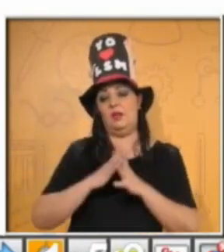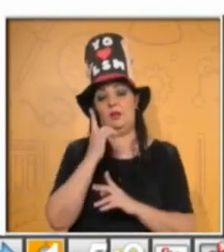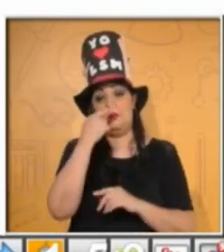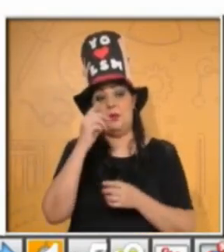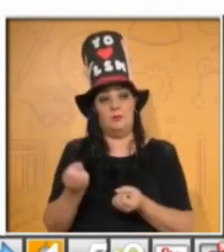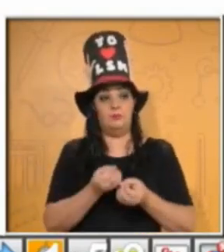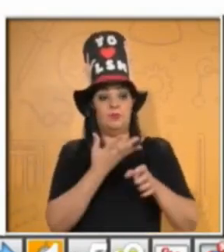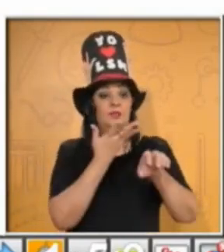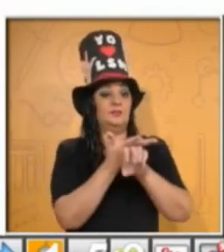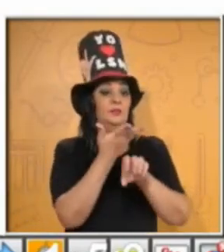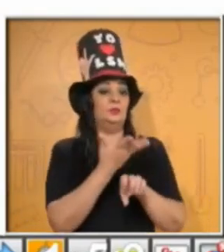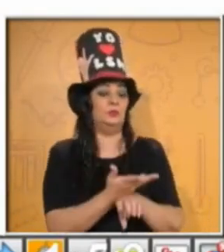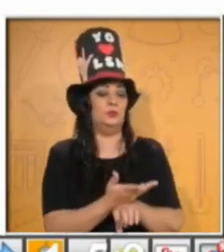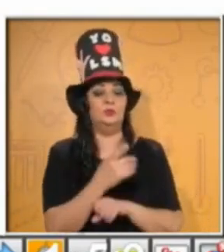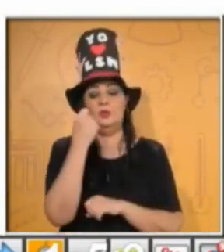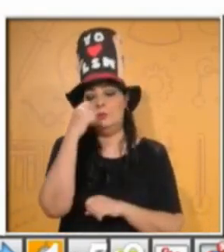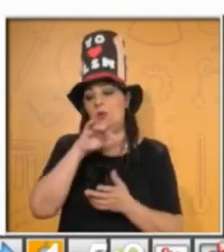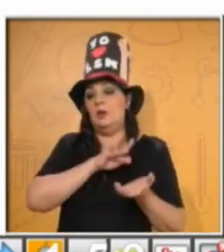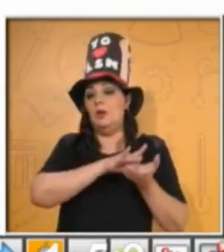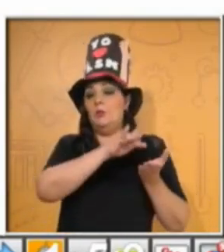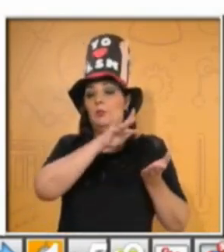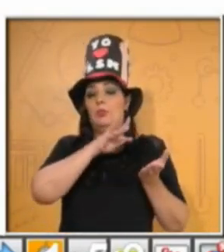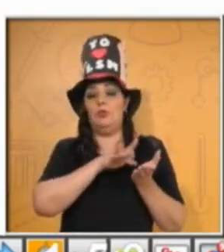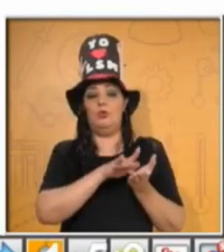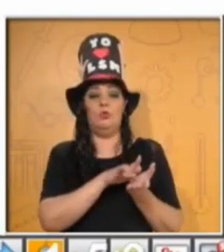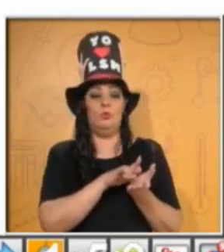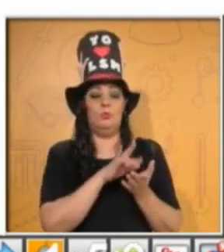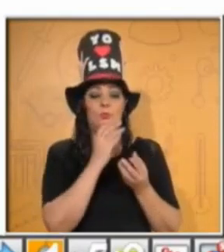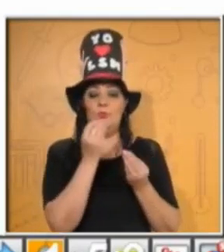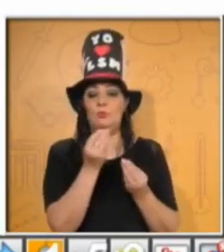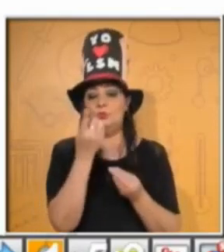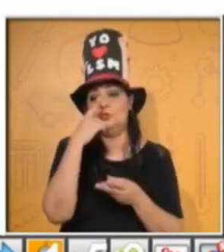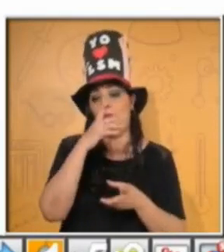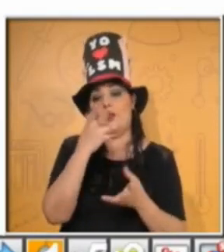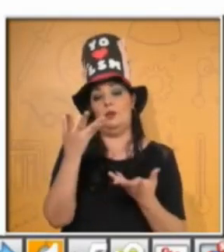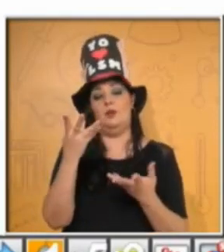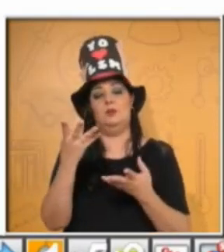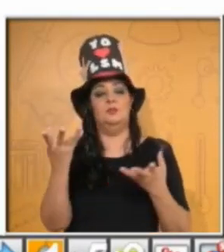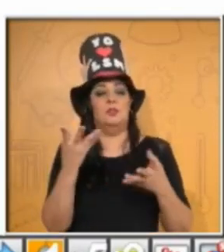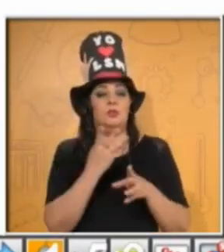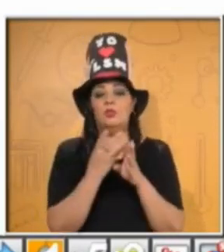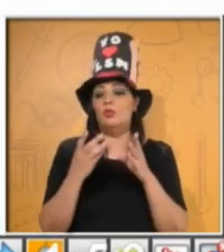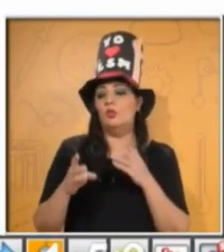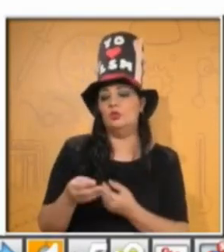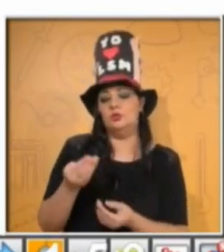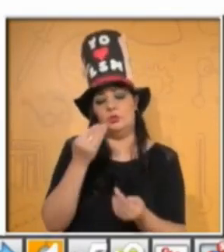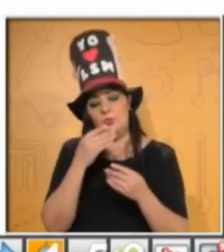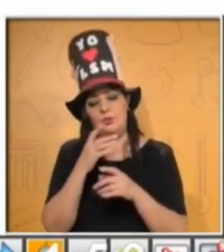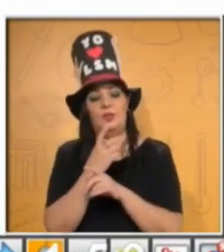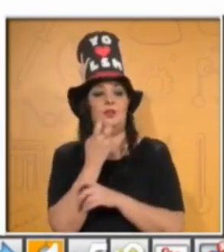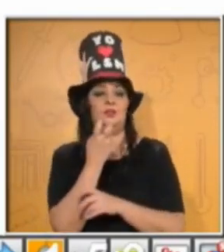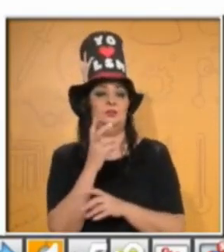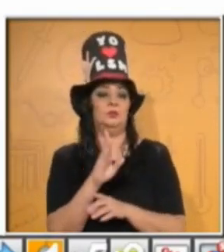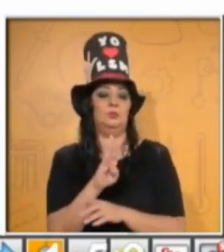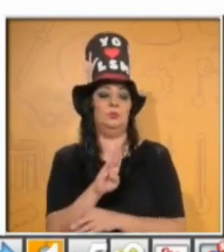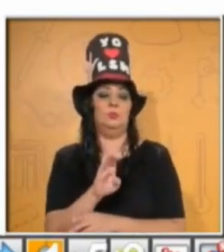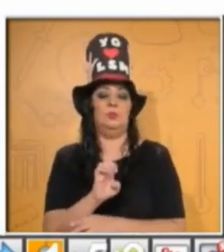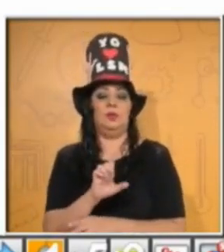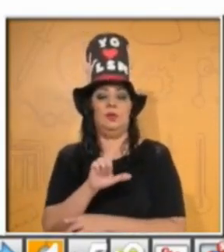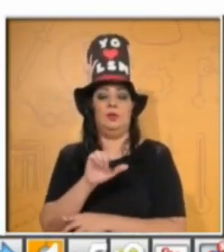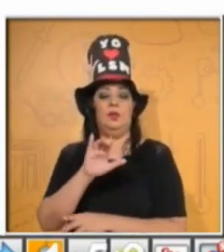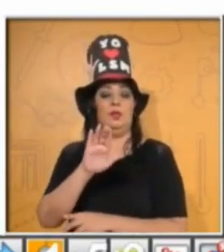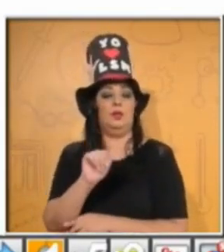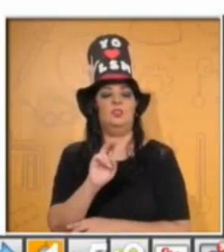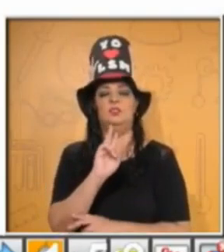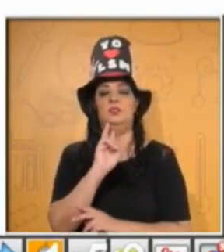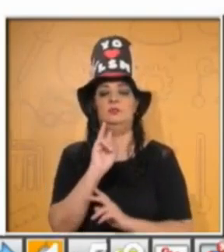en este mismo país. Bélica, la palabra bélica tiene que ver con la guerra, con conflictos, ¿sí? Con conflictos de guerra. Y la